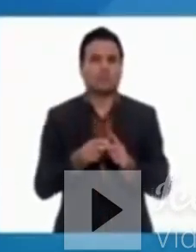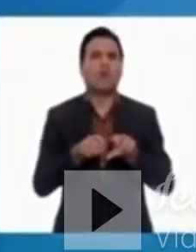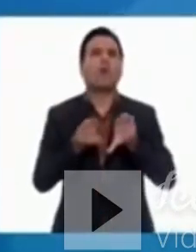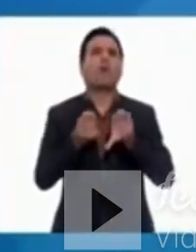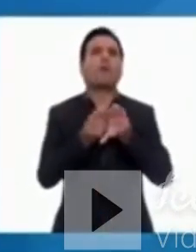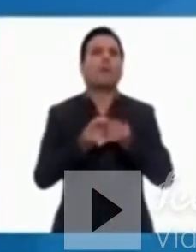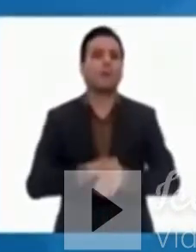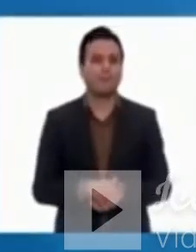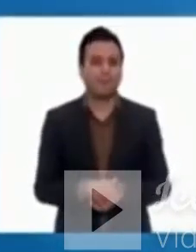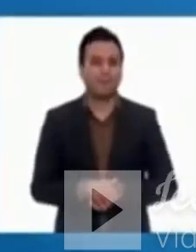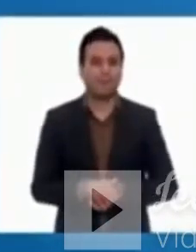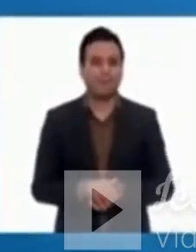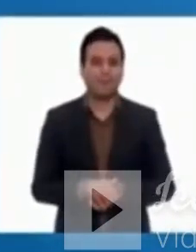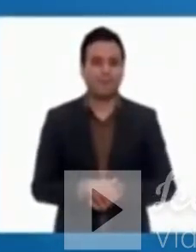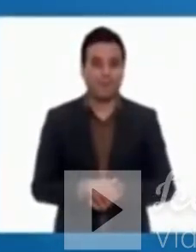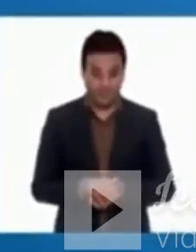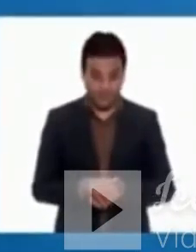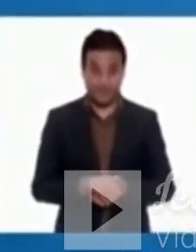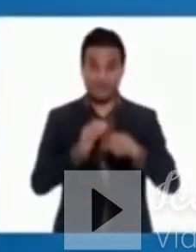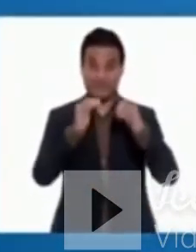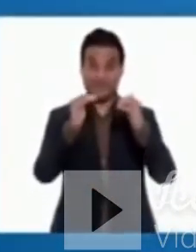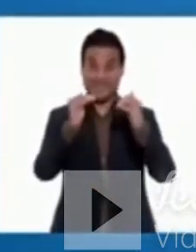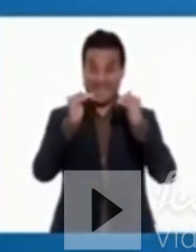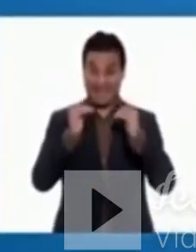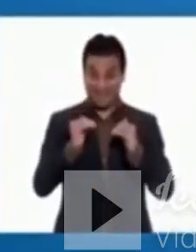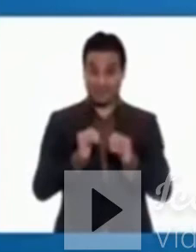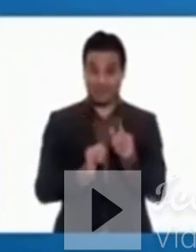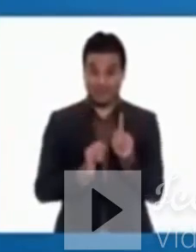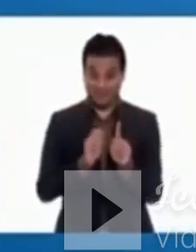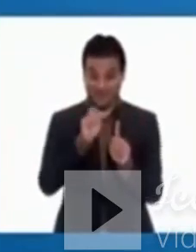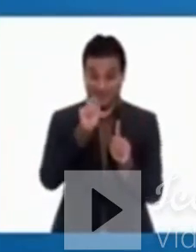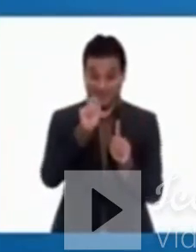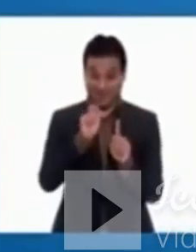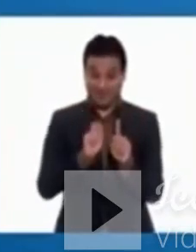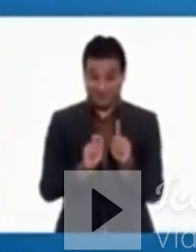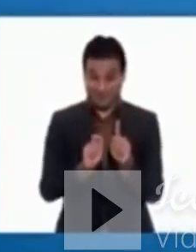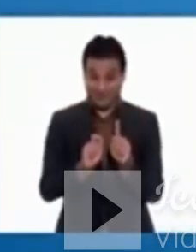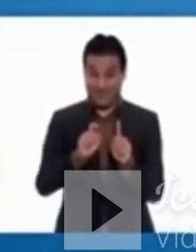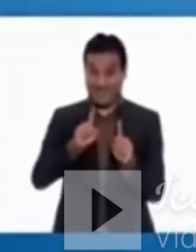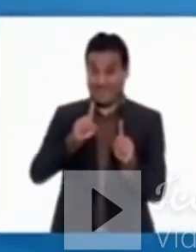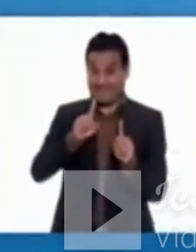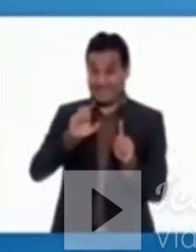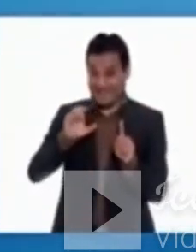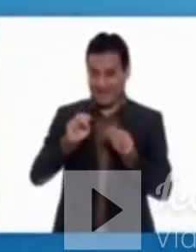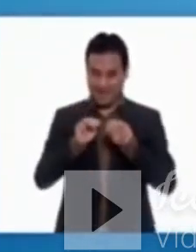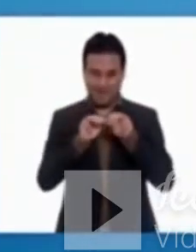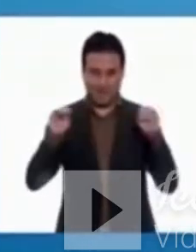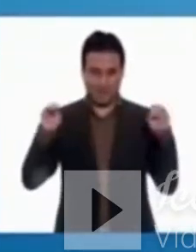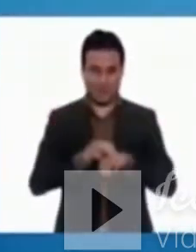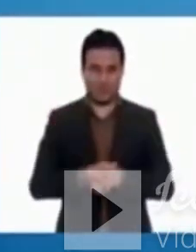quiere visitar, utilizaremos la escala del mapa donde un centímetro equivale a 100 metros.